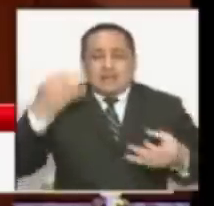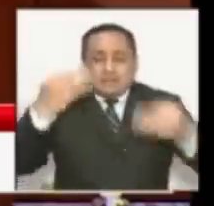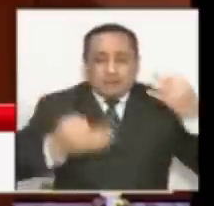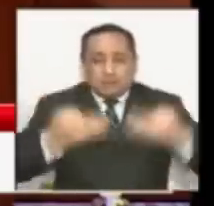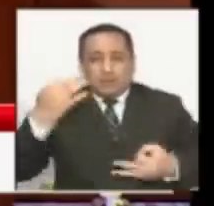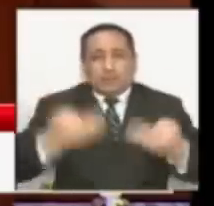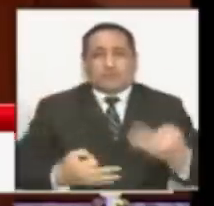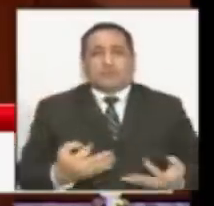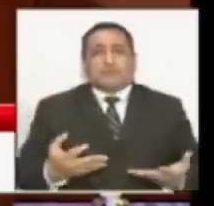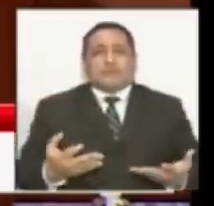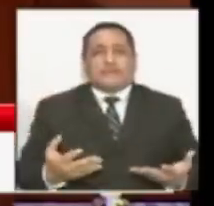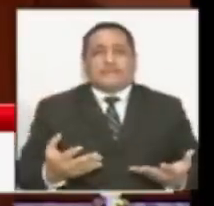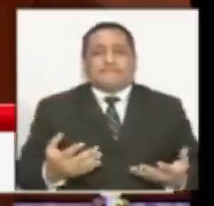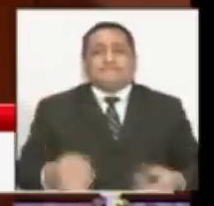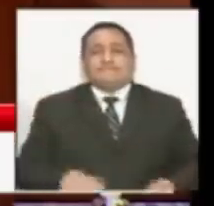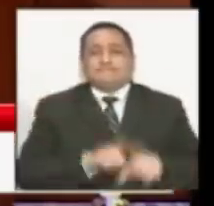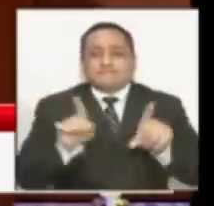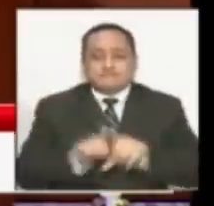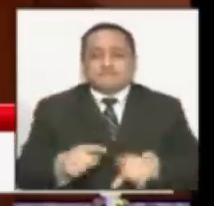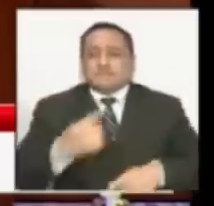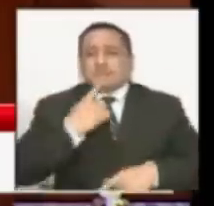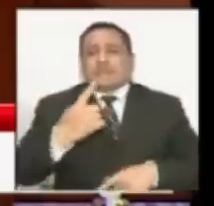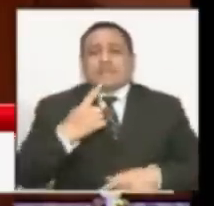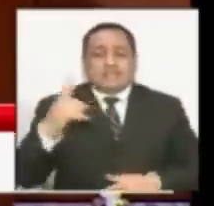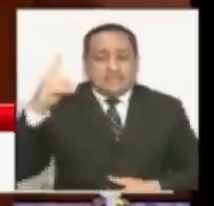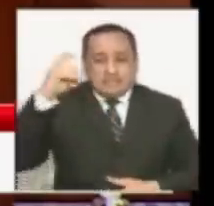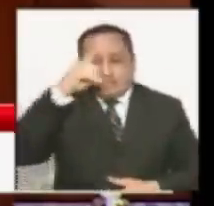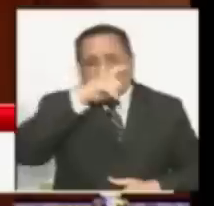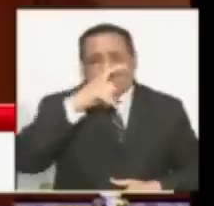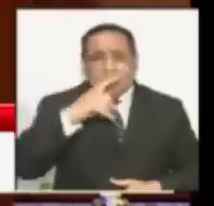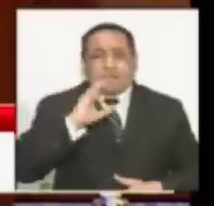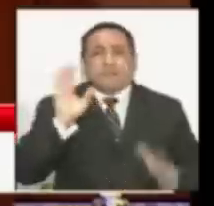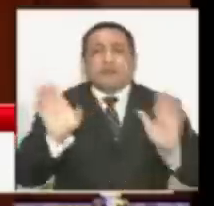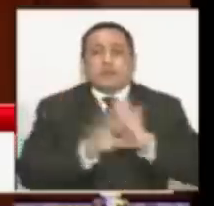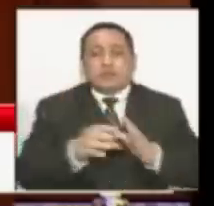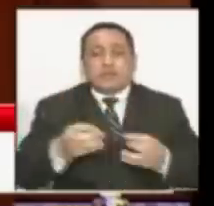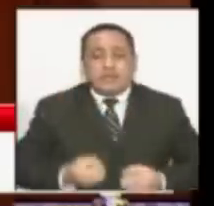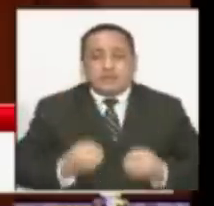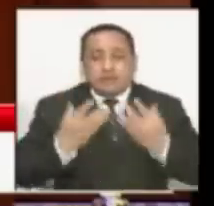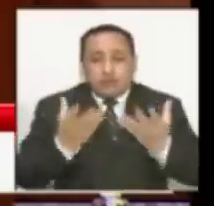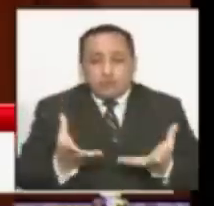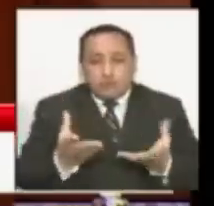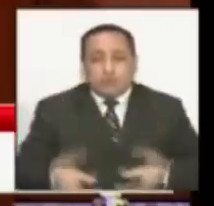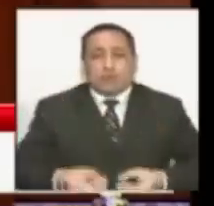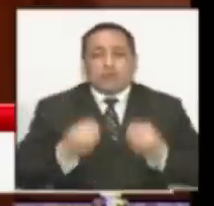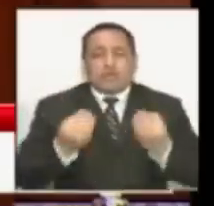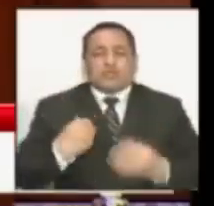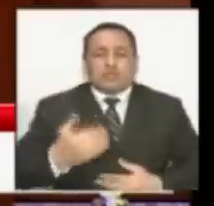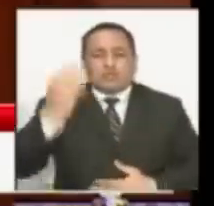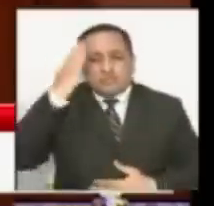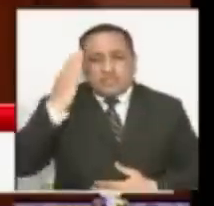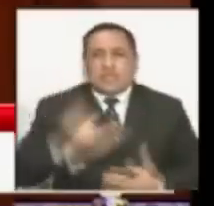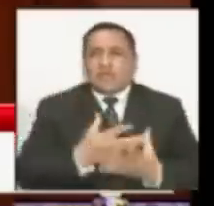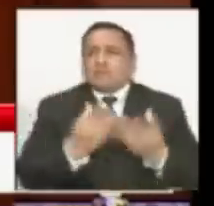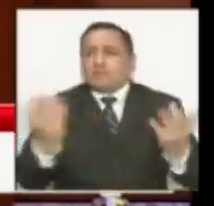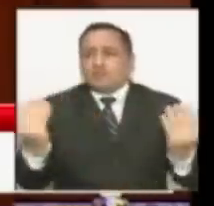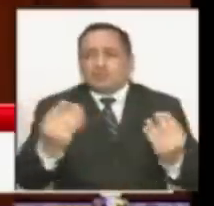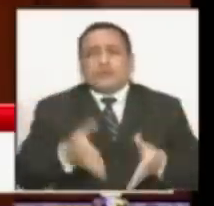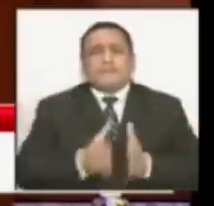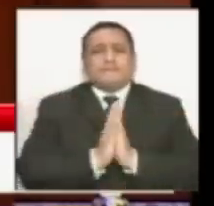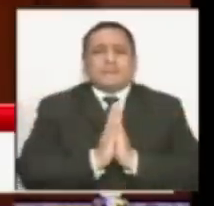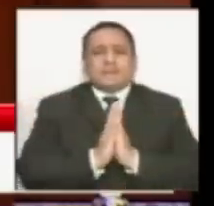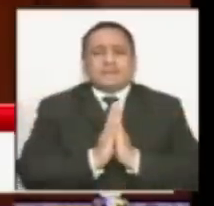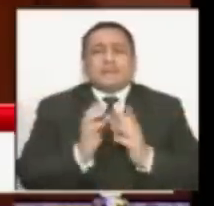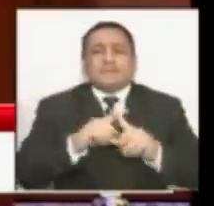presupuesto público, y será sumamente difícil, y les adelanto eso porque sé que hay muchas demandas